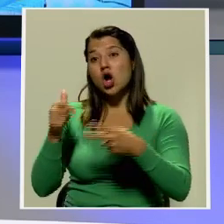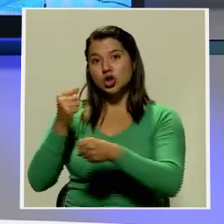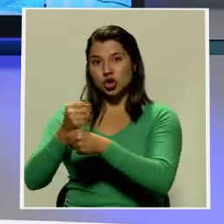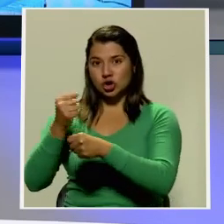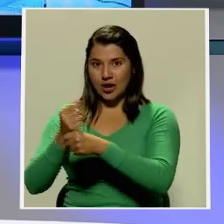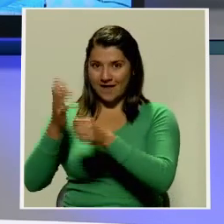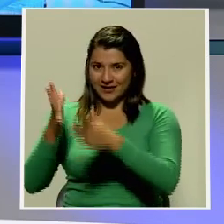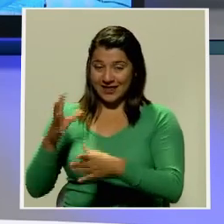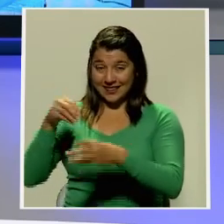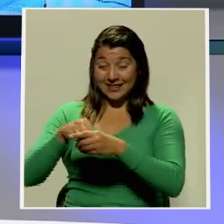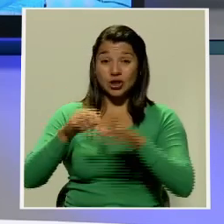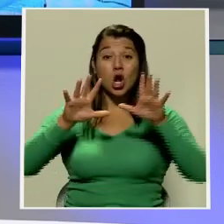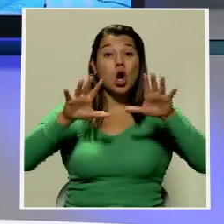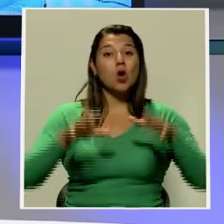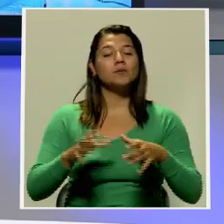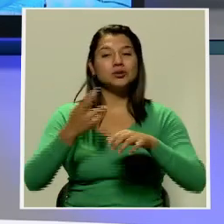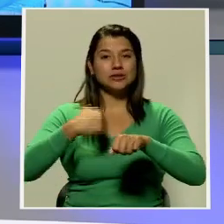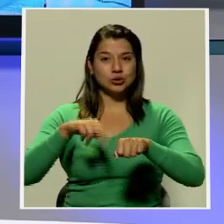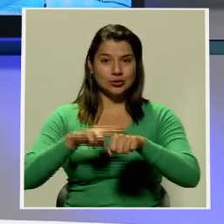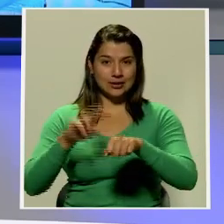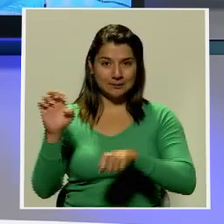la Comisión Nacional de Emergencias.